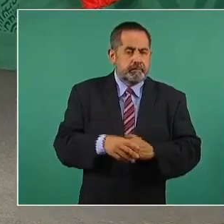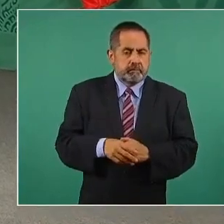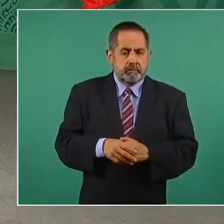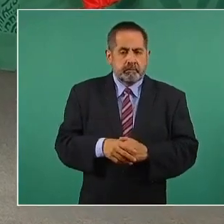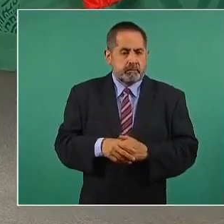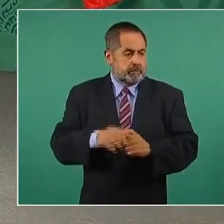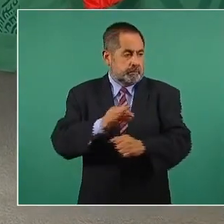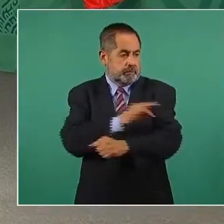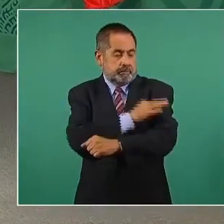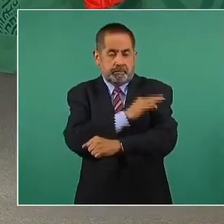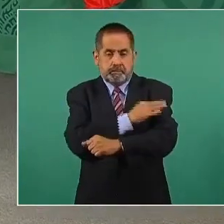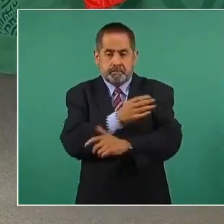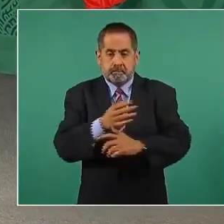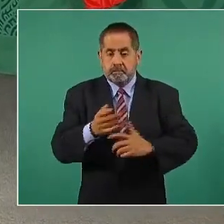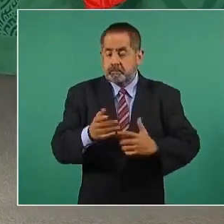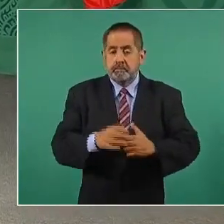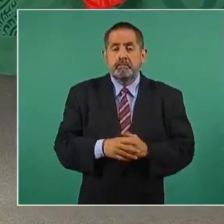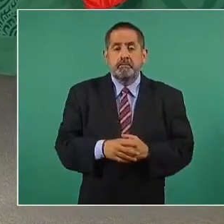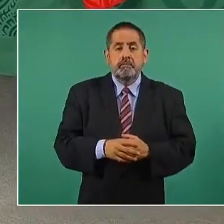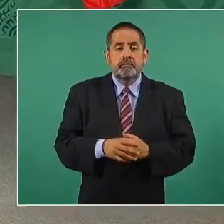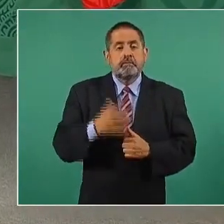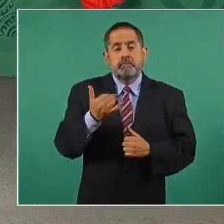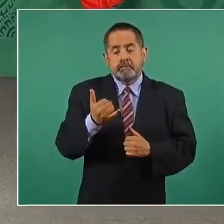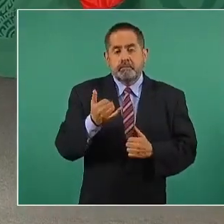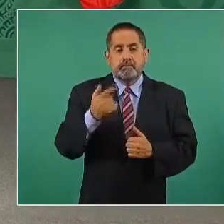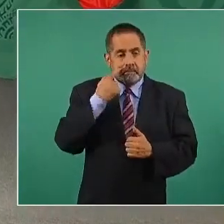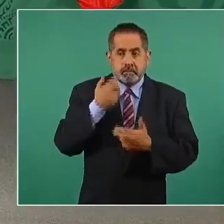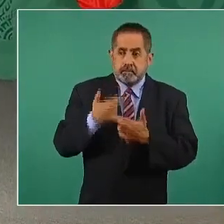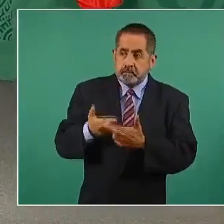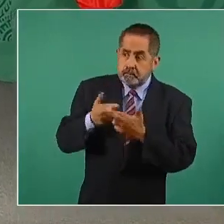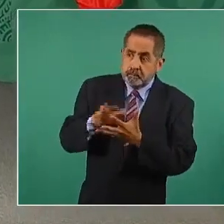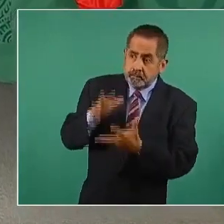las vacunas y